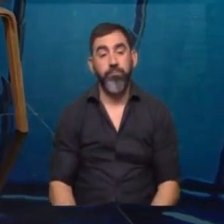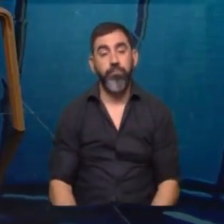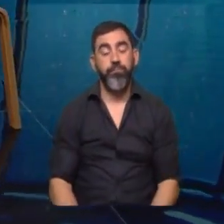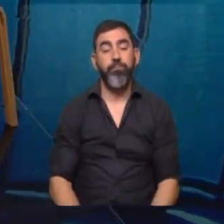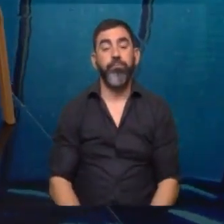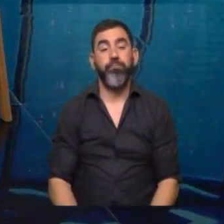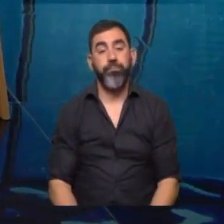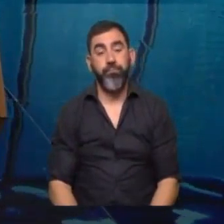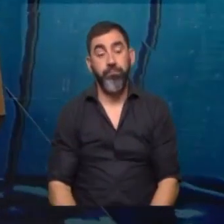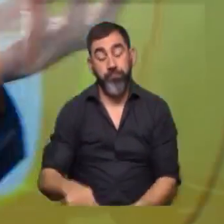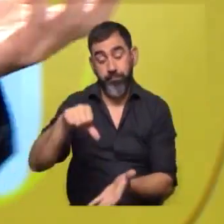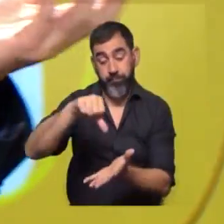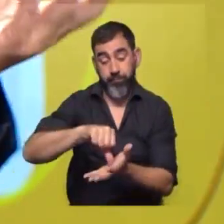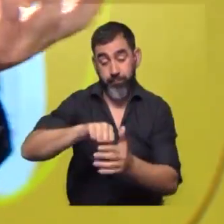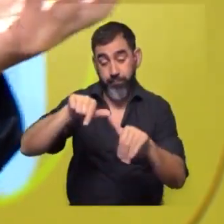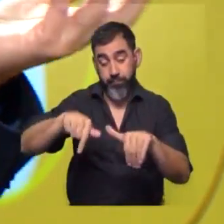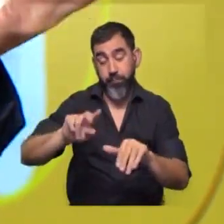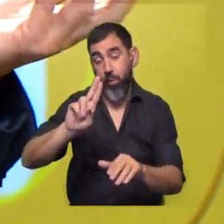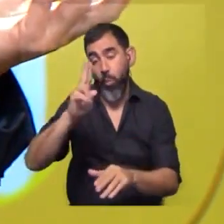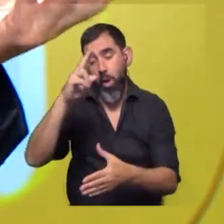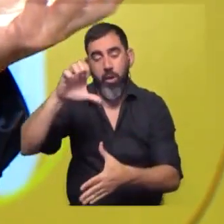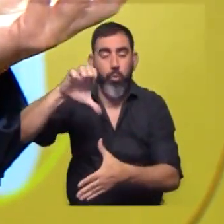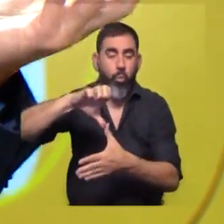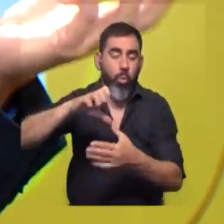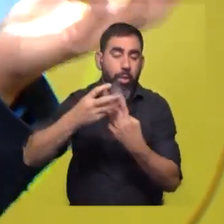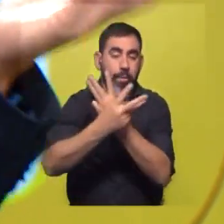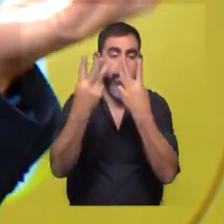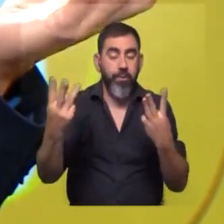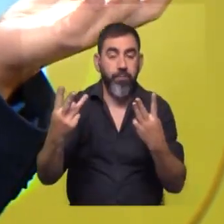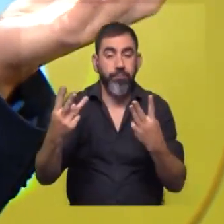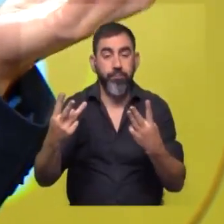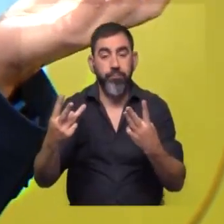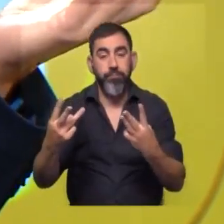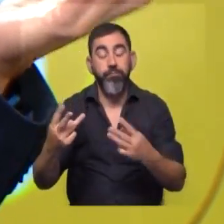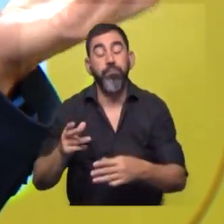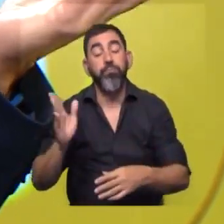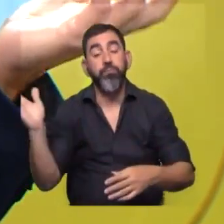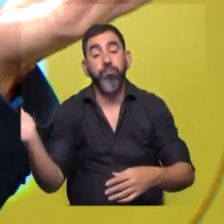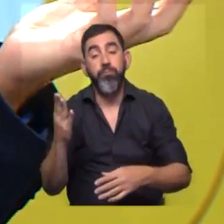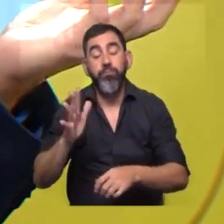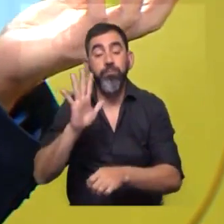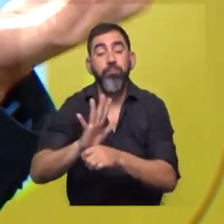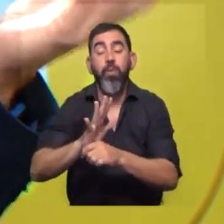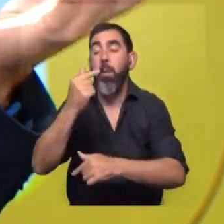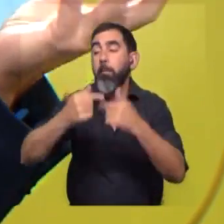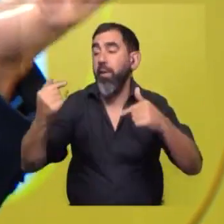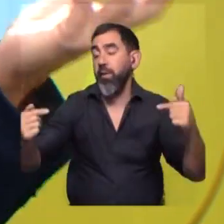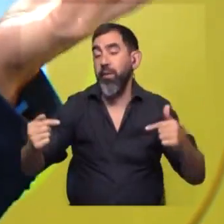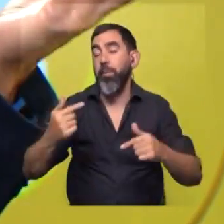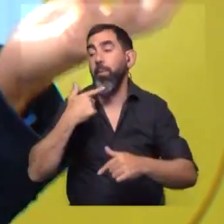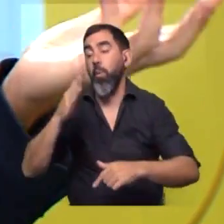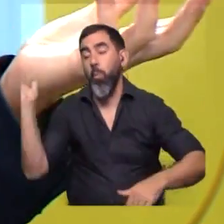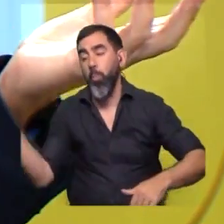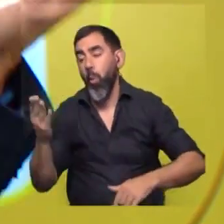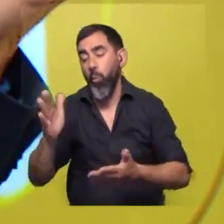Para un país como los nuestros, los sudamericanos en general, producir siempre se ha relacionado con la idea de materia prima. Producir en base a